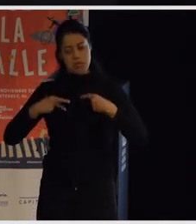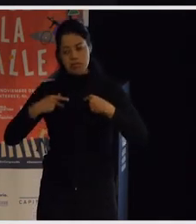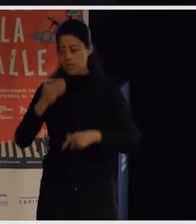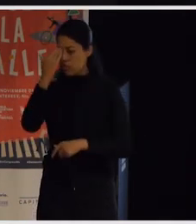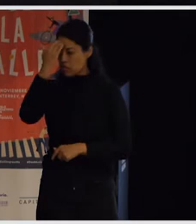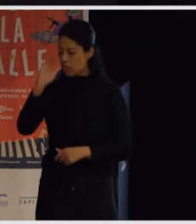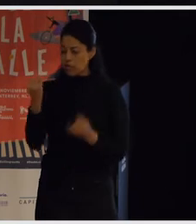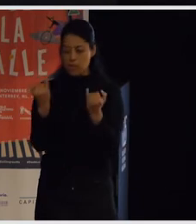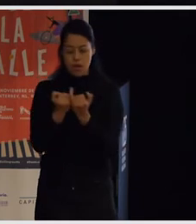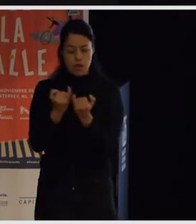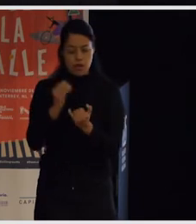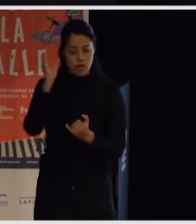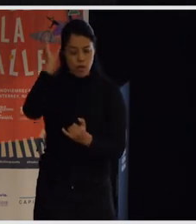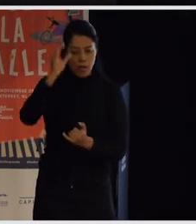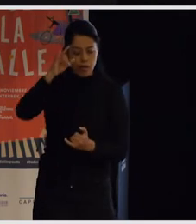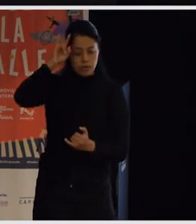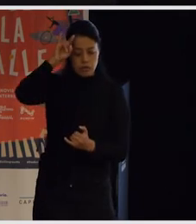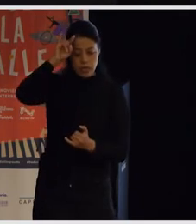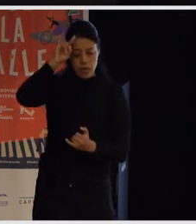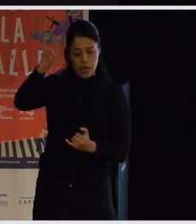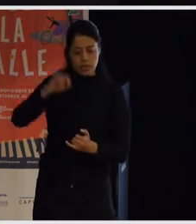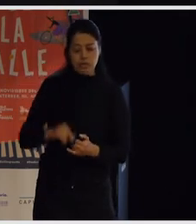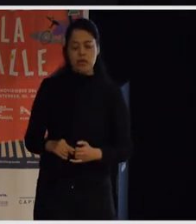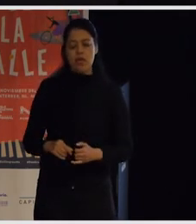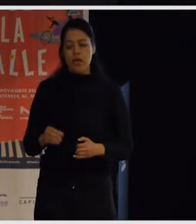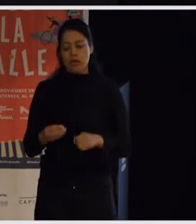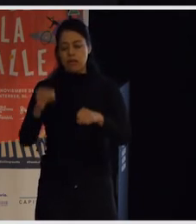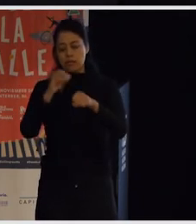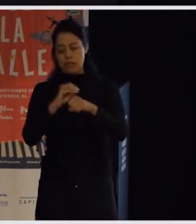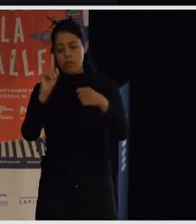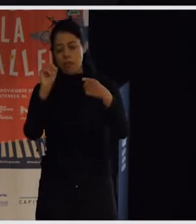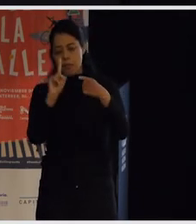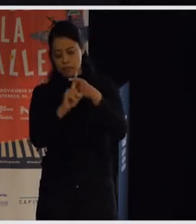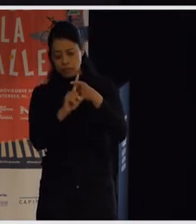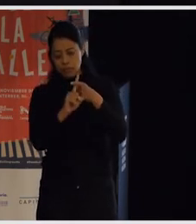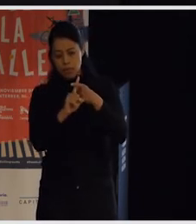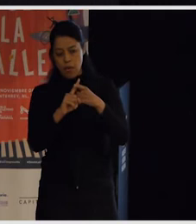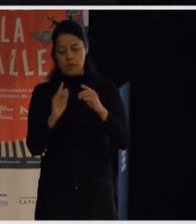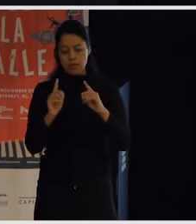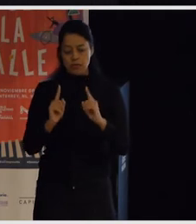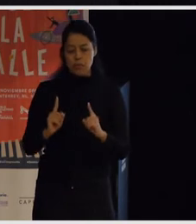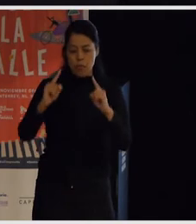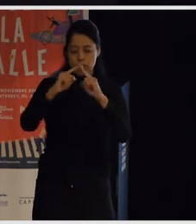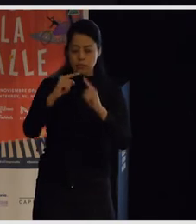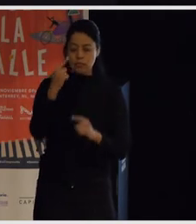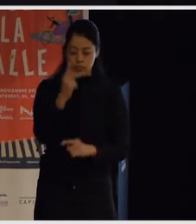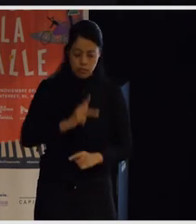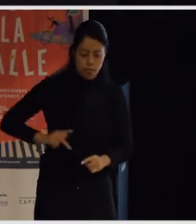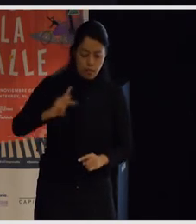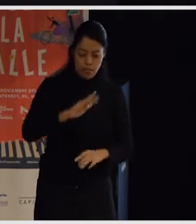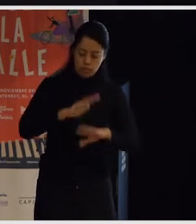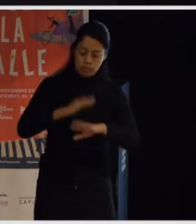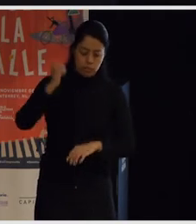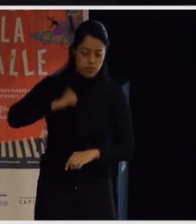hicimos cuatro de las cruces a trial es que por ejemplo uno de los poblados como más viejos